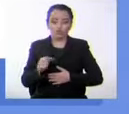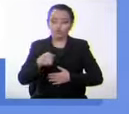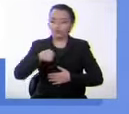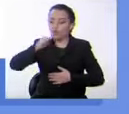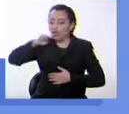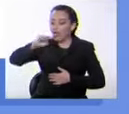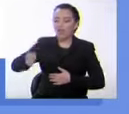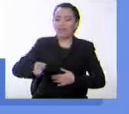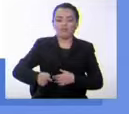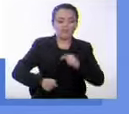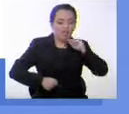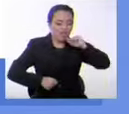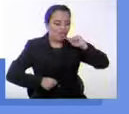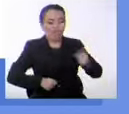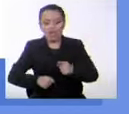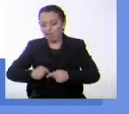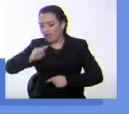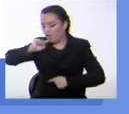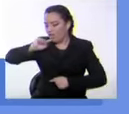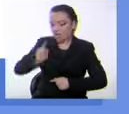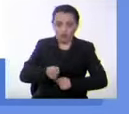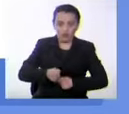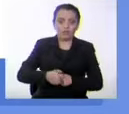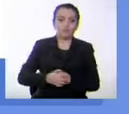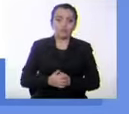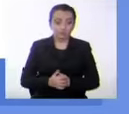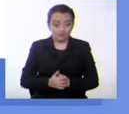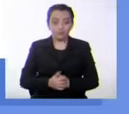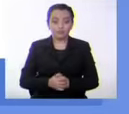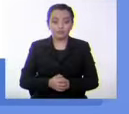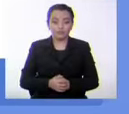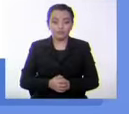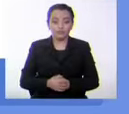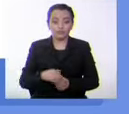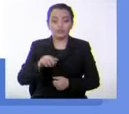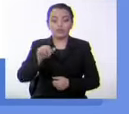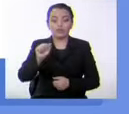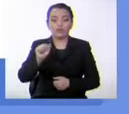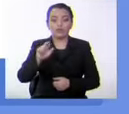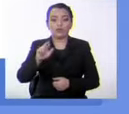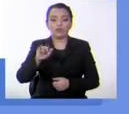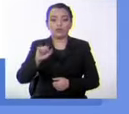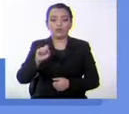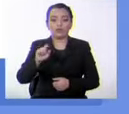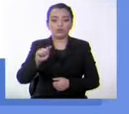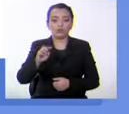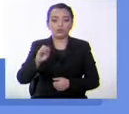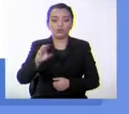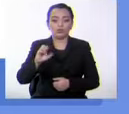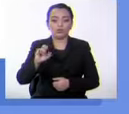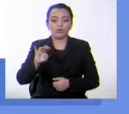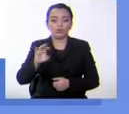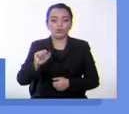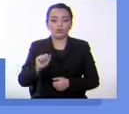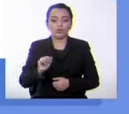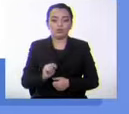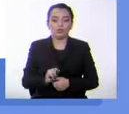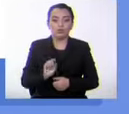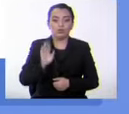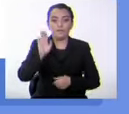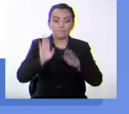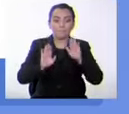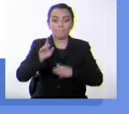déspota. Aristocracia hace referencia originalmente a un sistema político sugerido por Platón